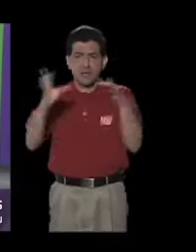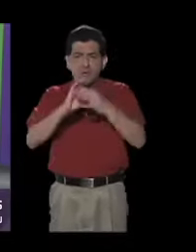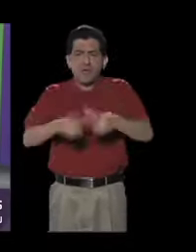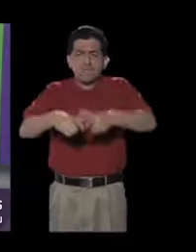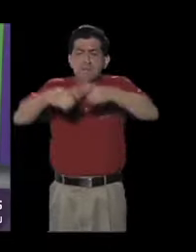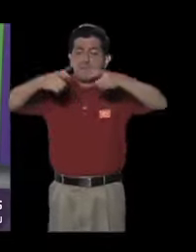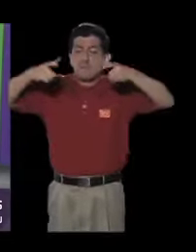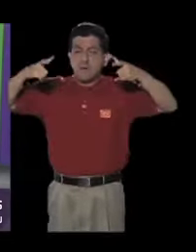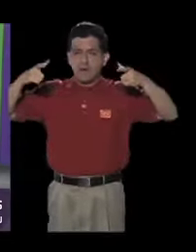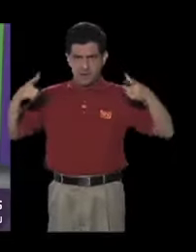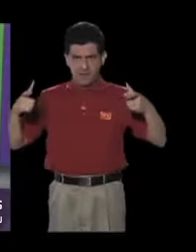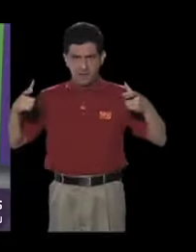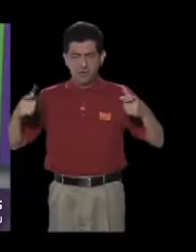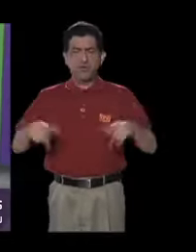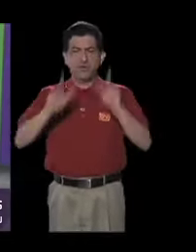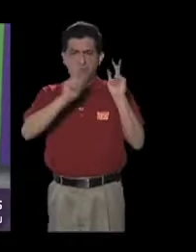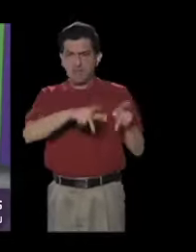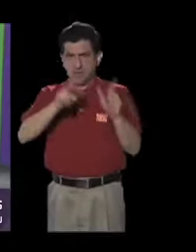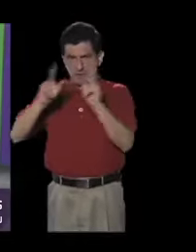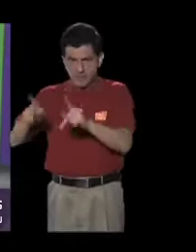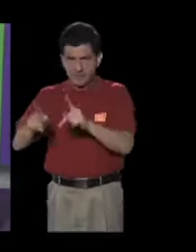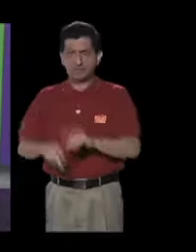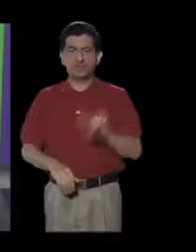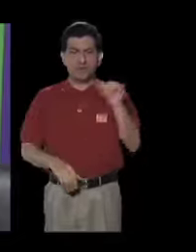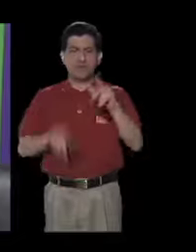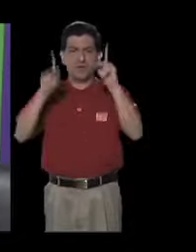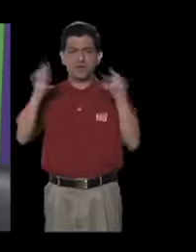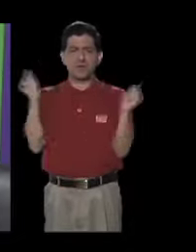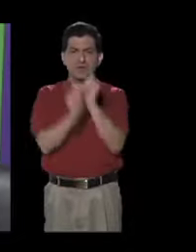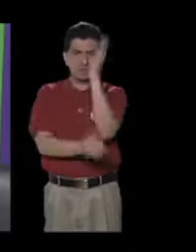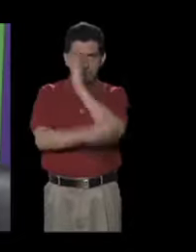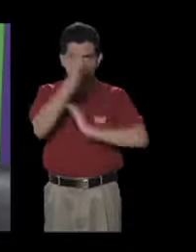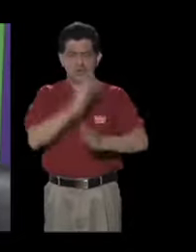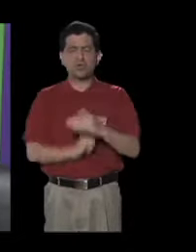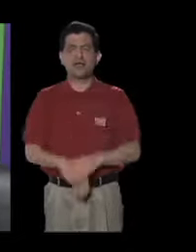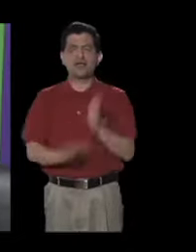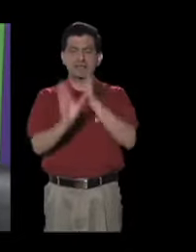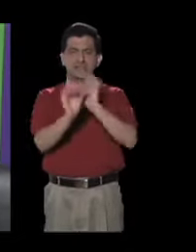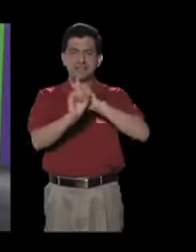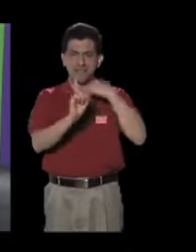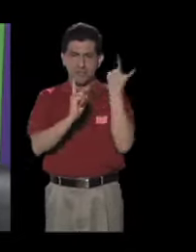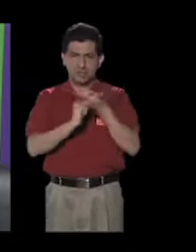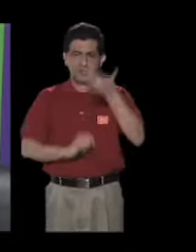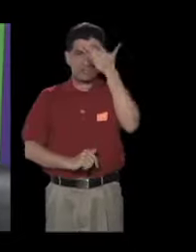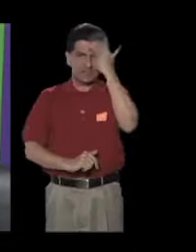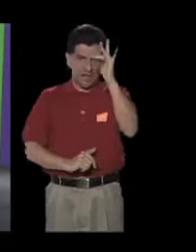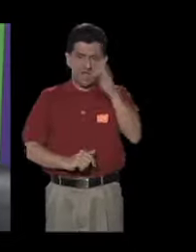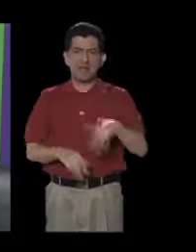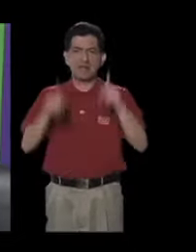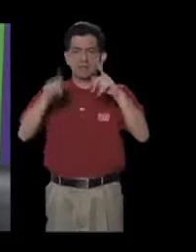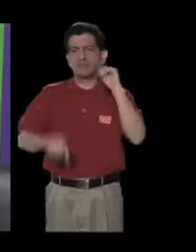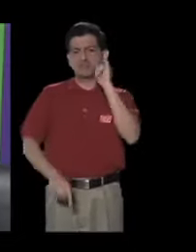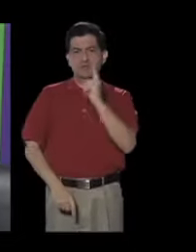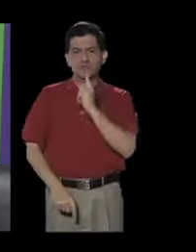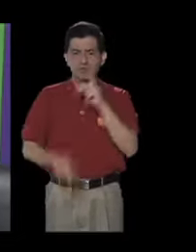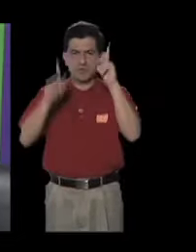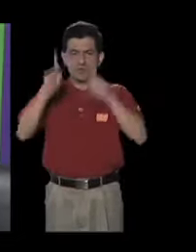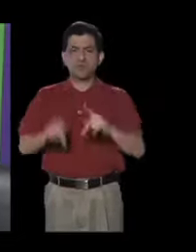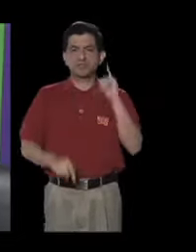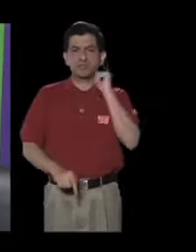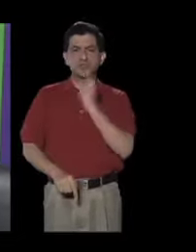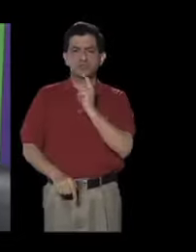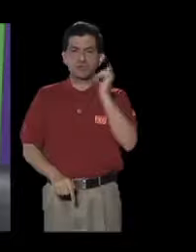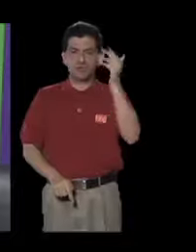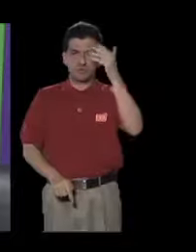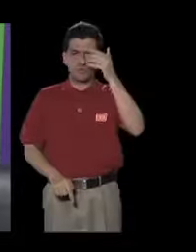que aglutine a la mayor cantidad de personas, incluyendo personas con discapacidades psicosociales, intelectuales, a las personas